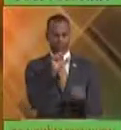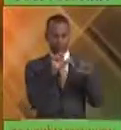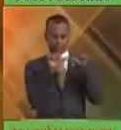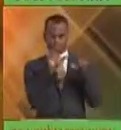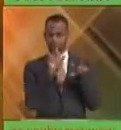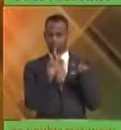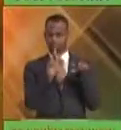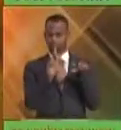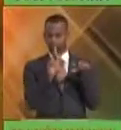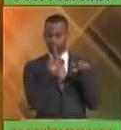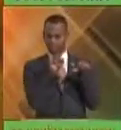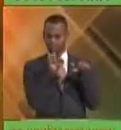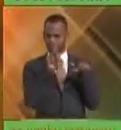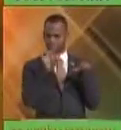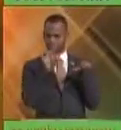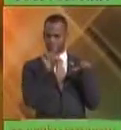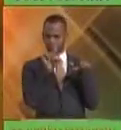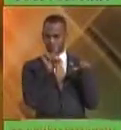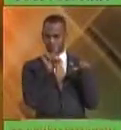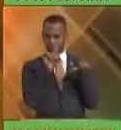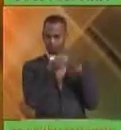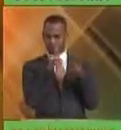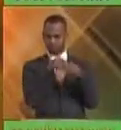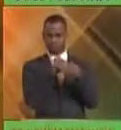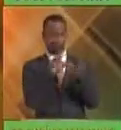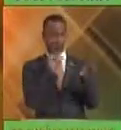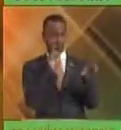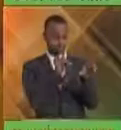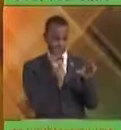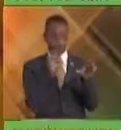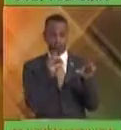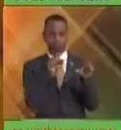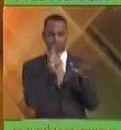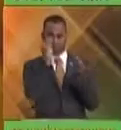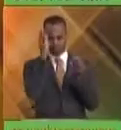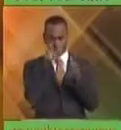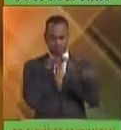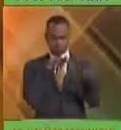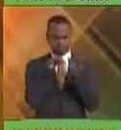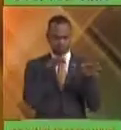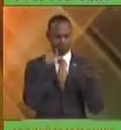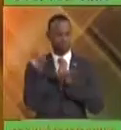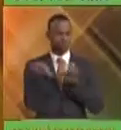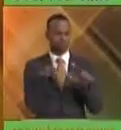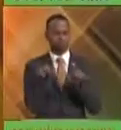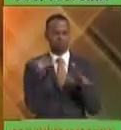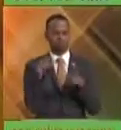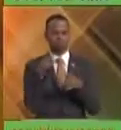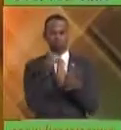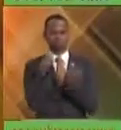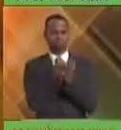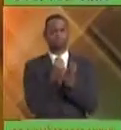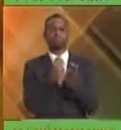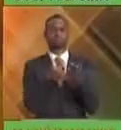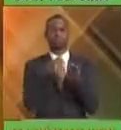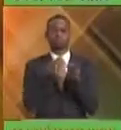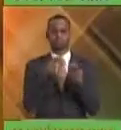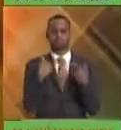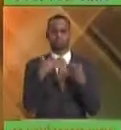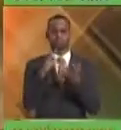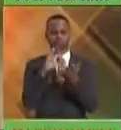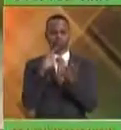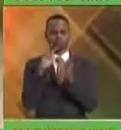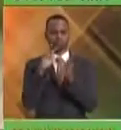dice es red e incluye en esa pestaña le dan instale toda la información toda la explicación de lo que es el sello y hay un